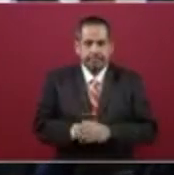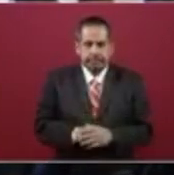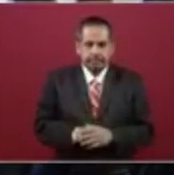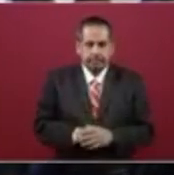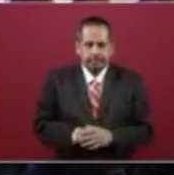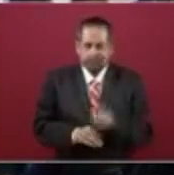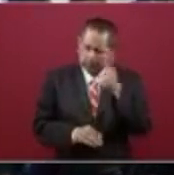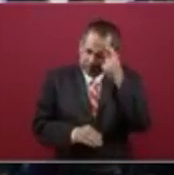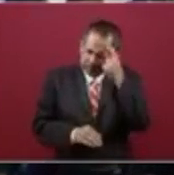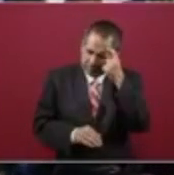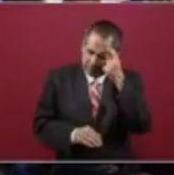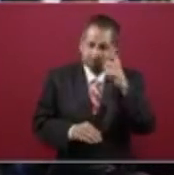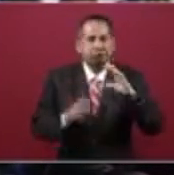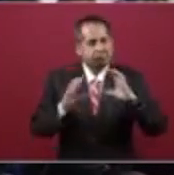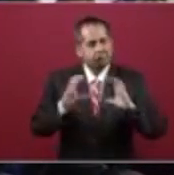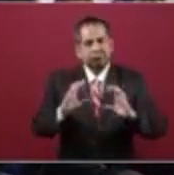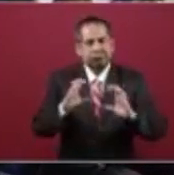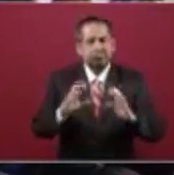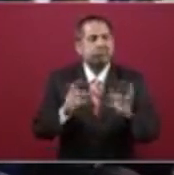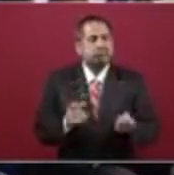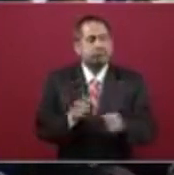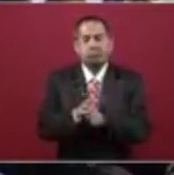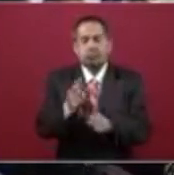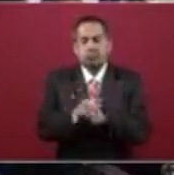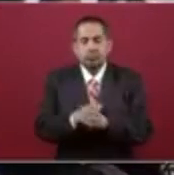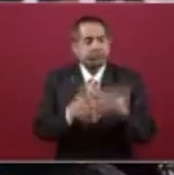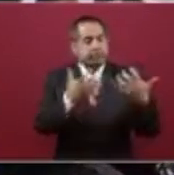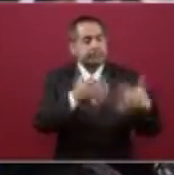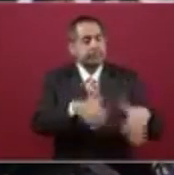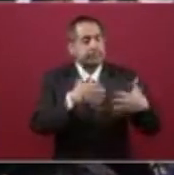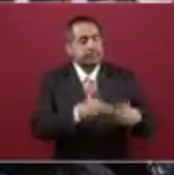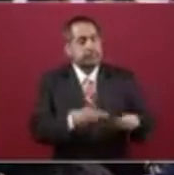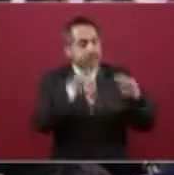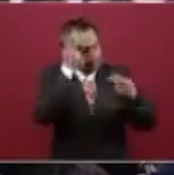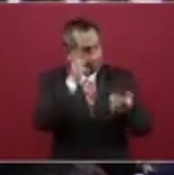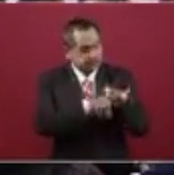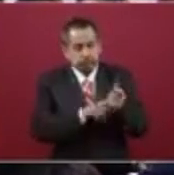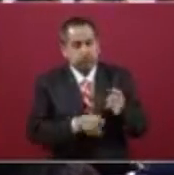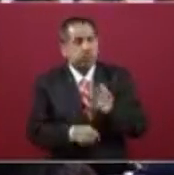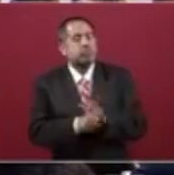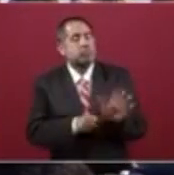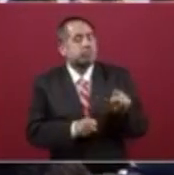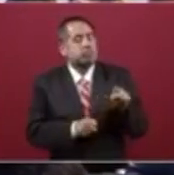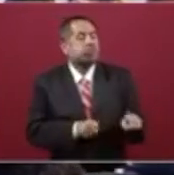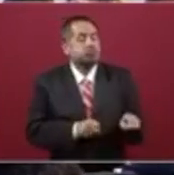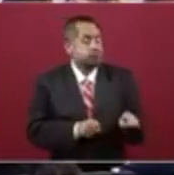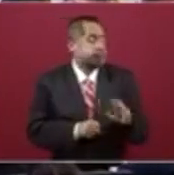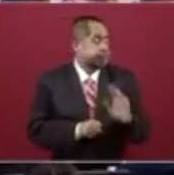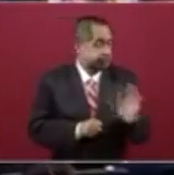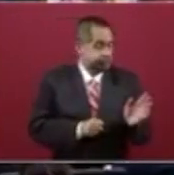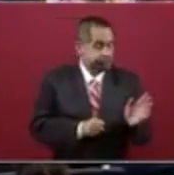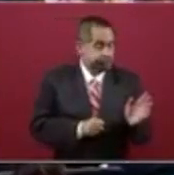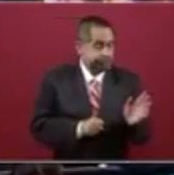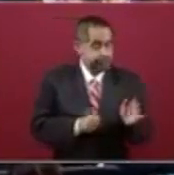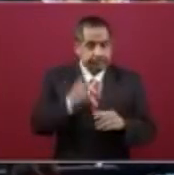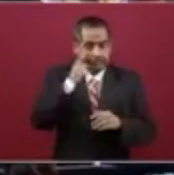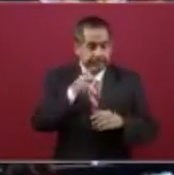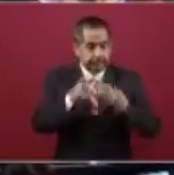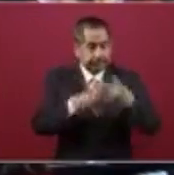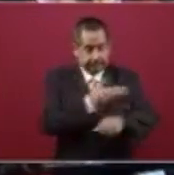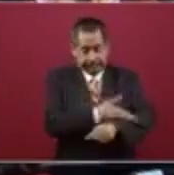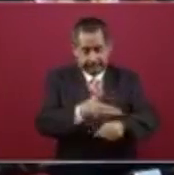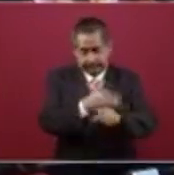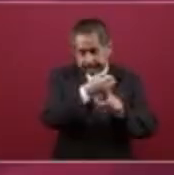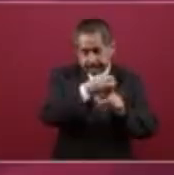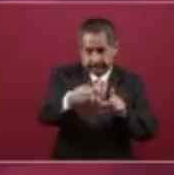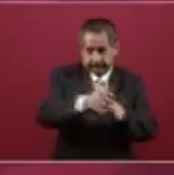cuidar qué tipo de empresa va a realizar la obra,